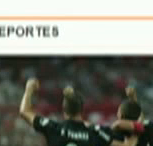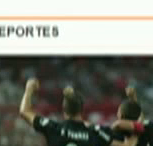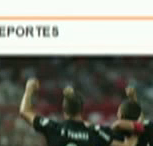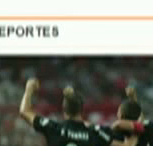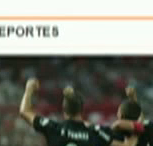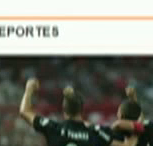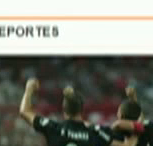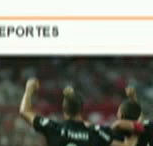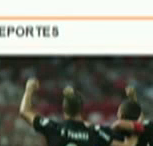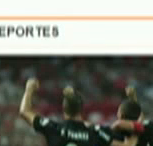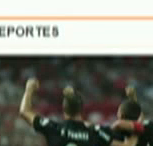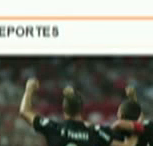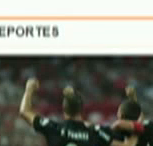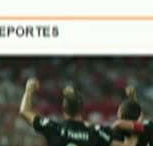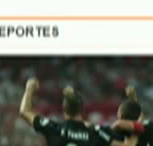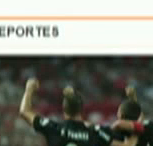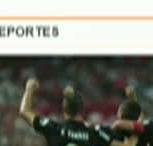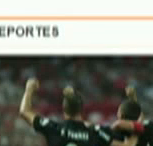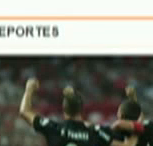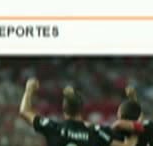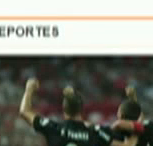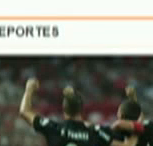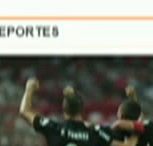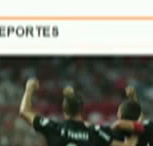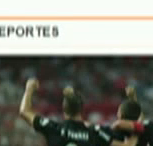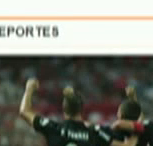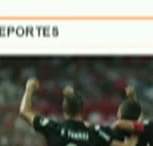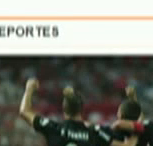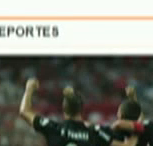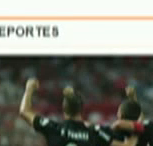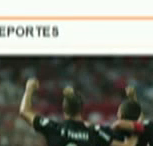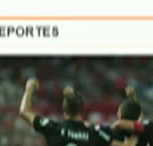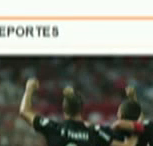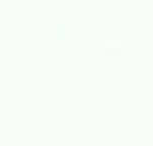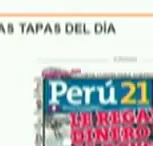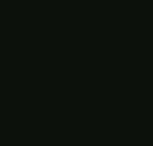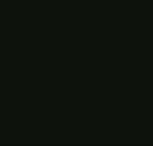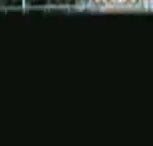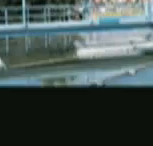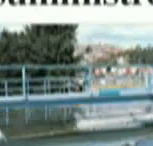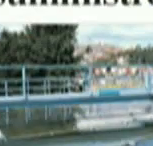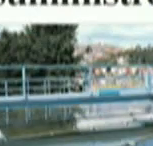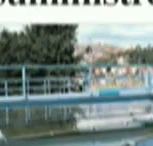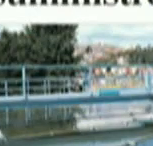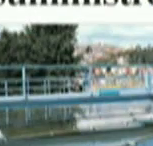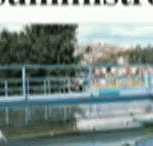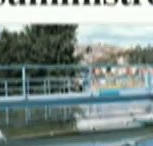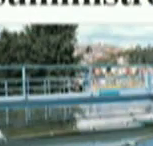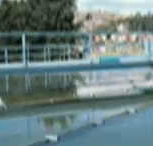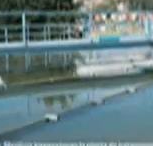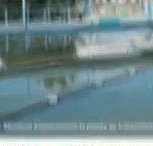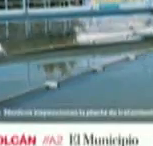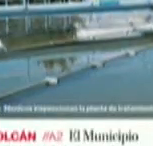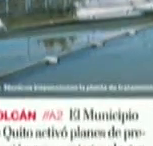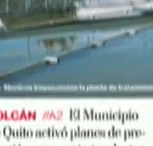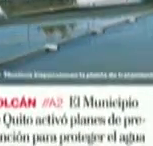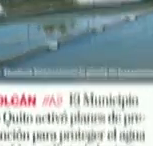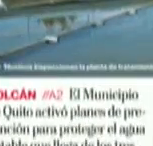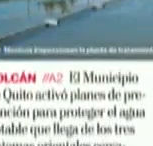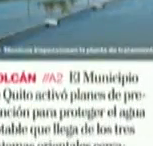para garantizar el suministro de agua a Quito. Peso barato golpea la agricultura del